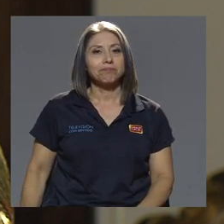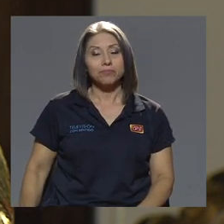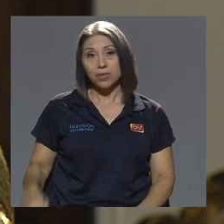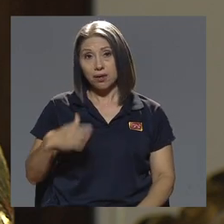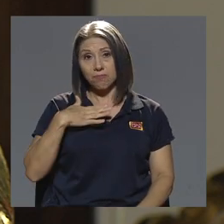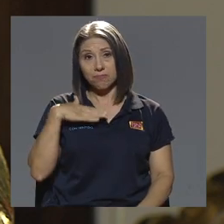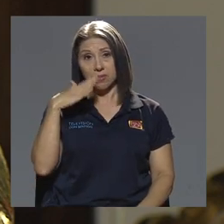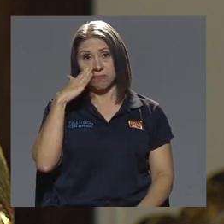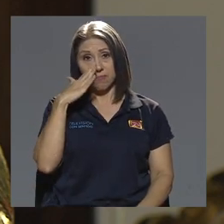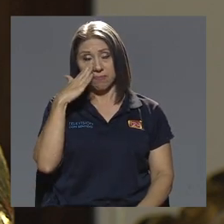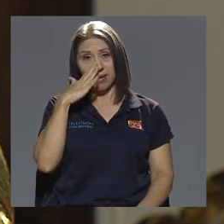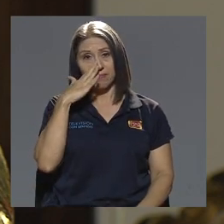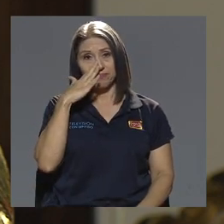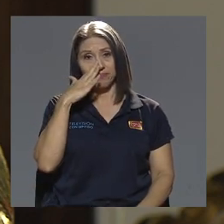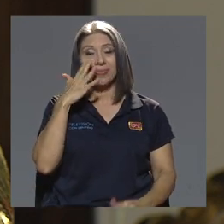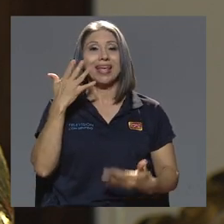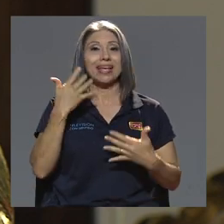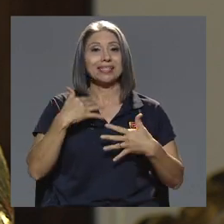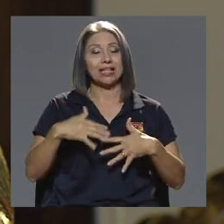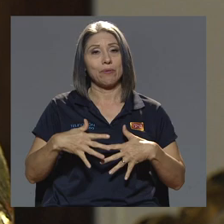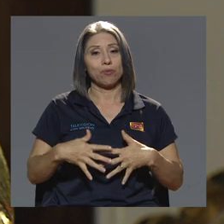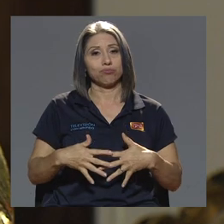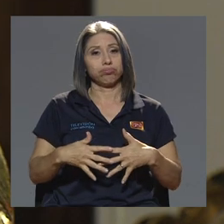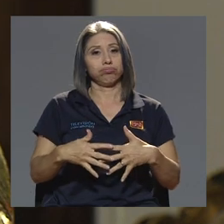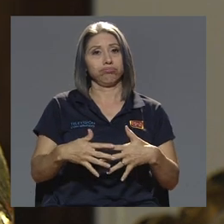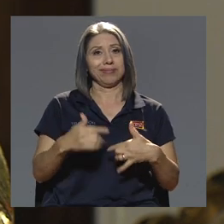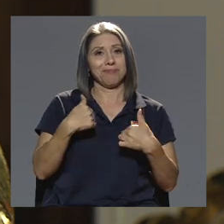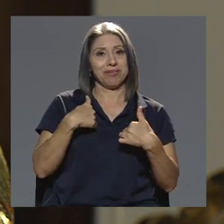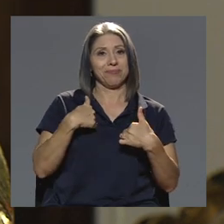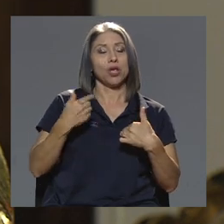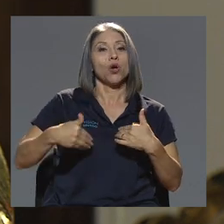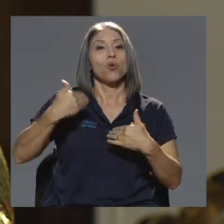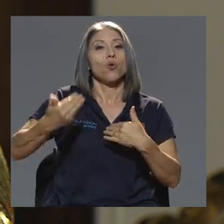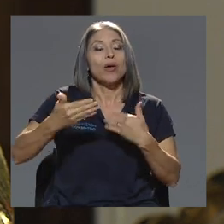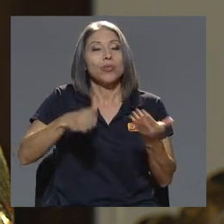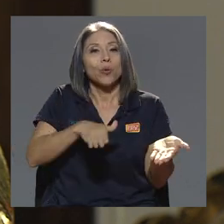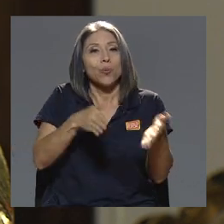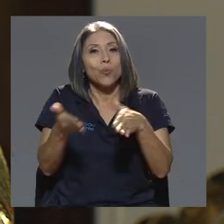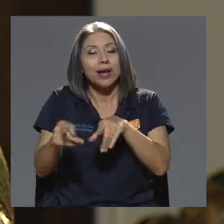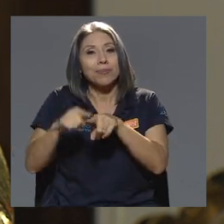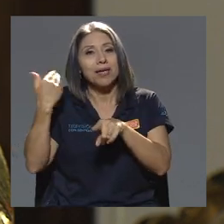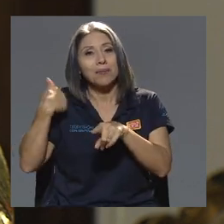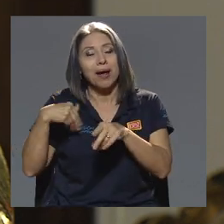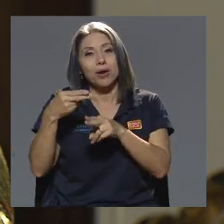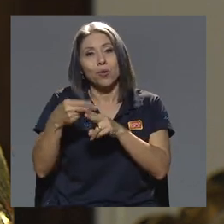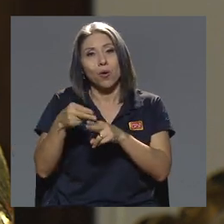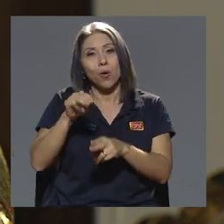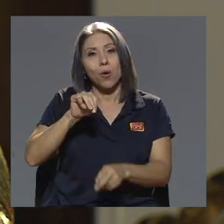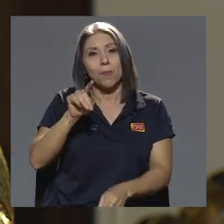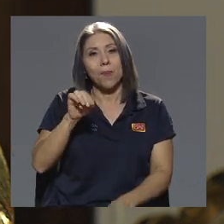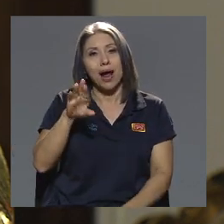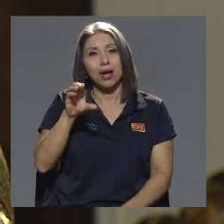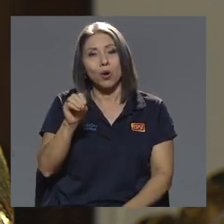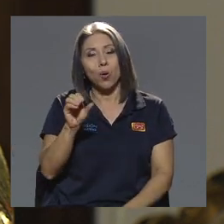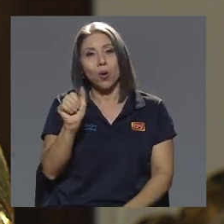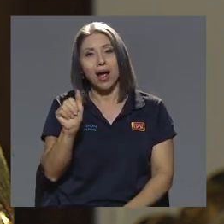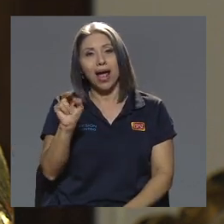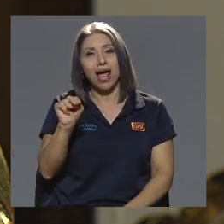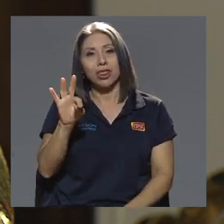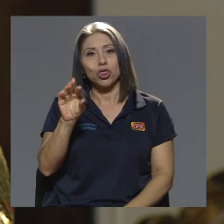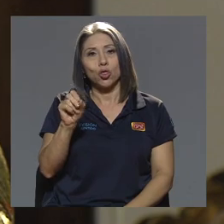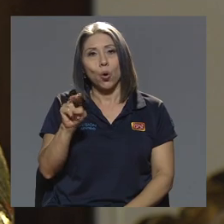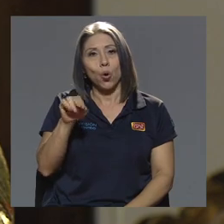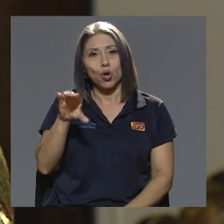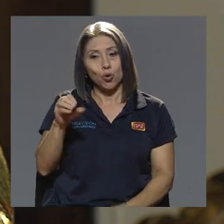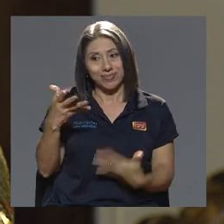Mi madre estaba esperándome a mí cuando muere mi hermano Marco Antonio. Marco Antonio iba a cumplir